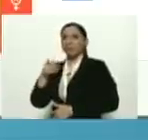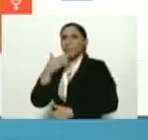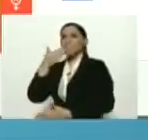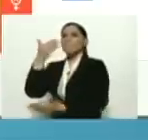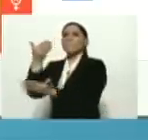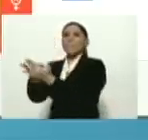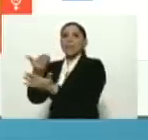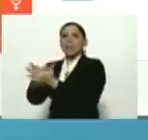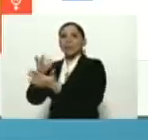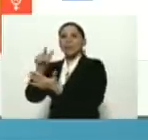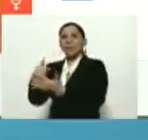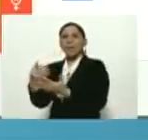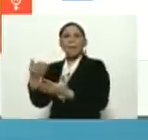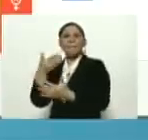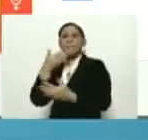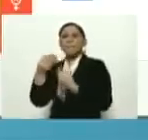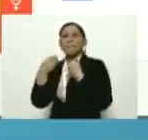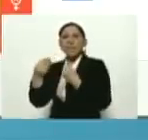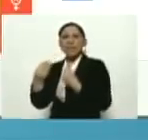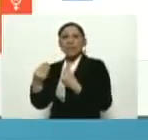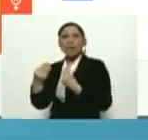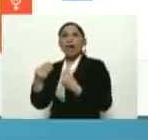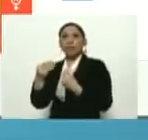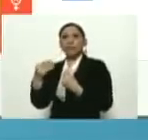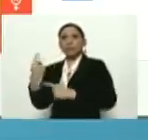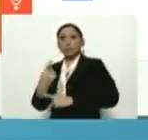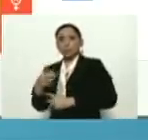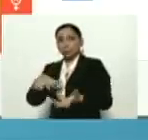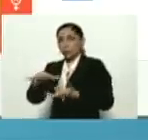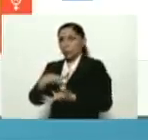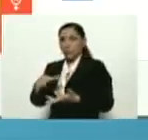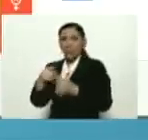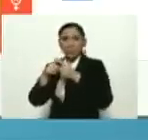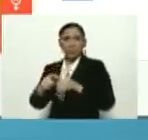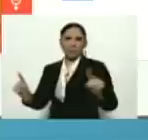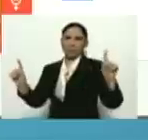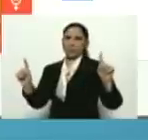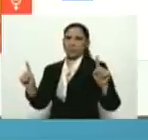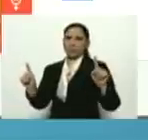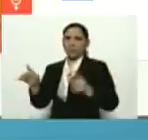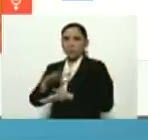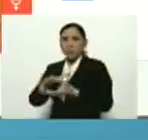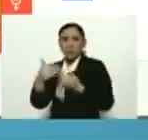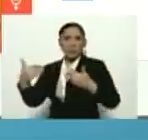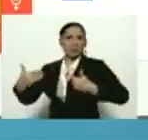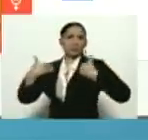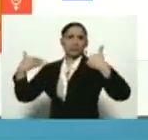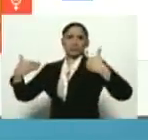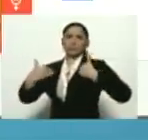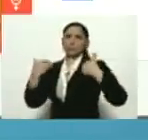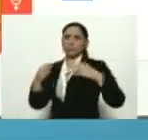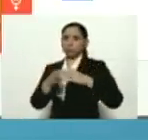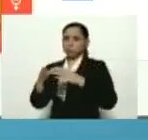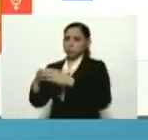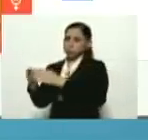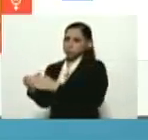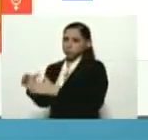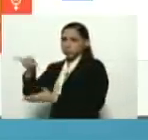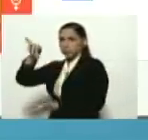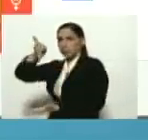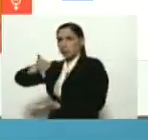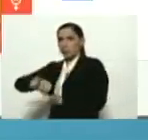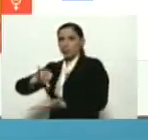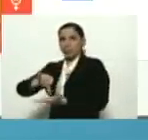es una crisis de oferta, no solo de demanda, es una crisis muy distinta, una crisis que ha afectado a sectores muy centrales de